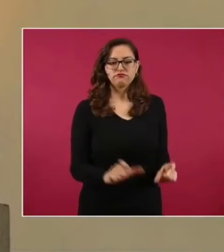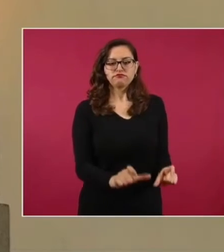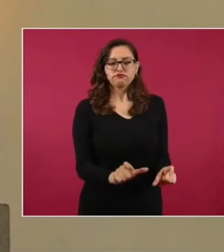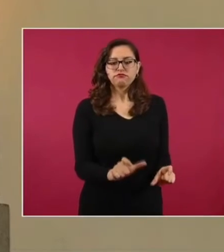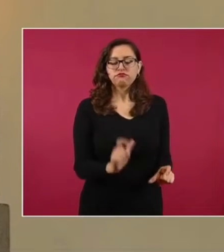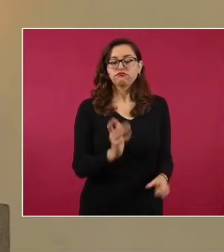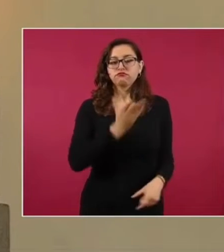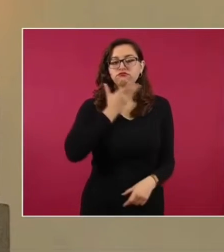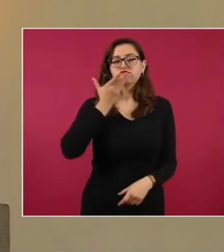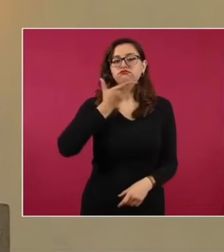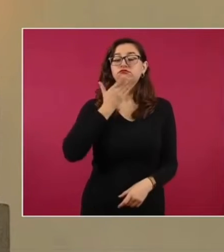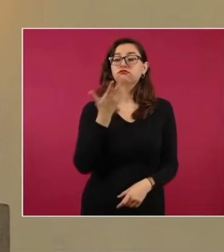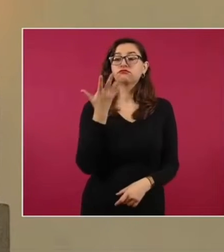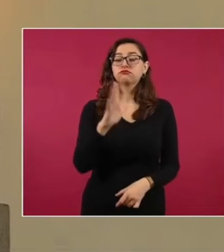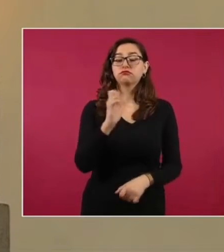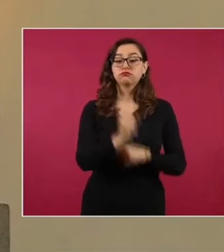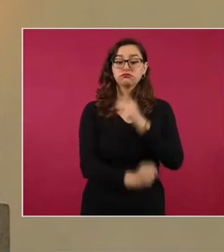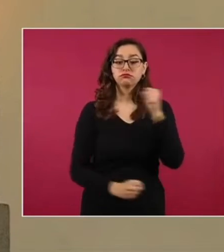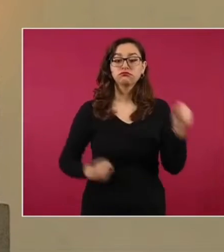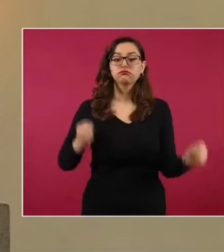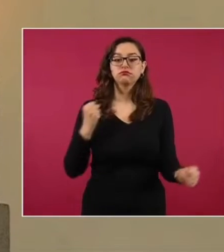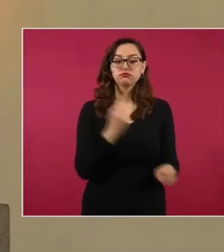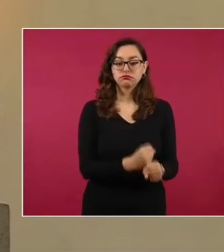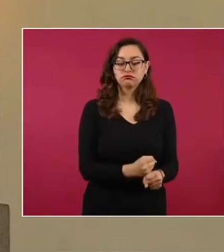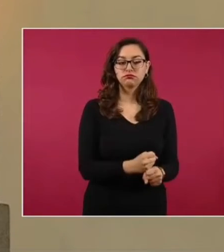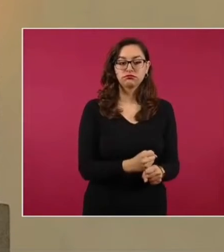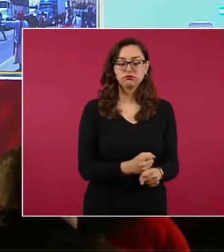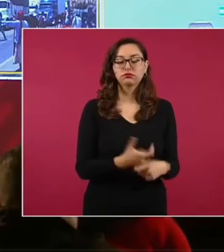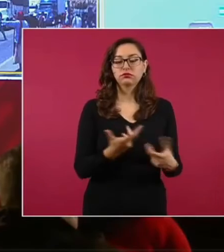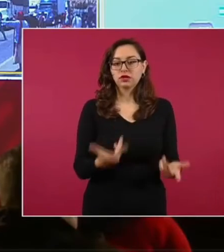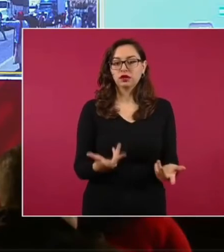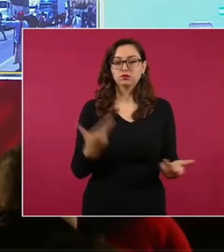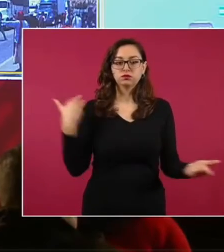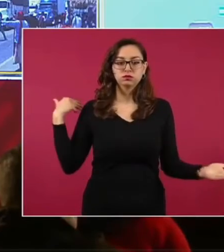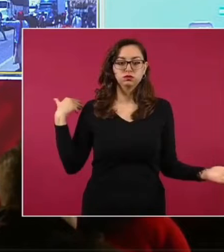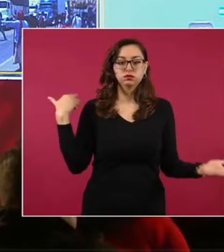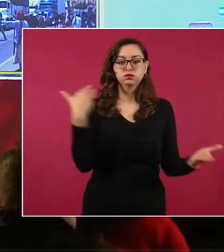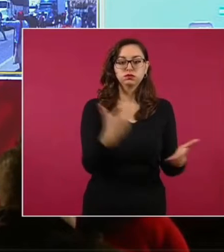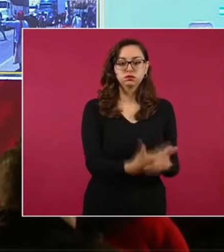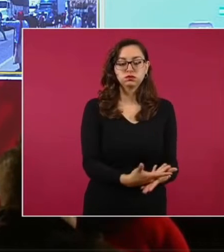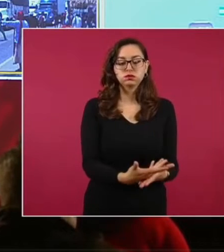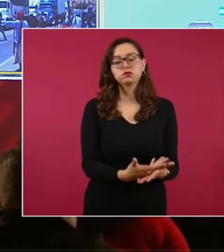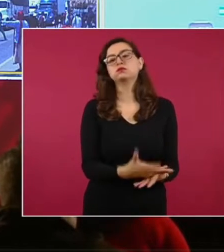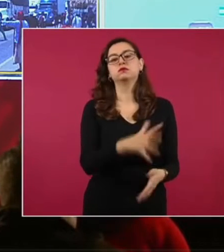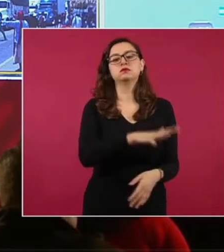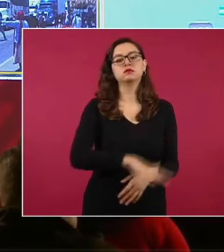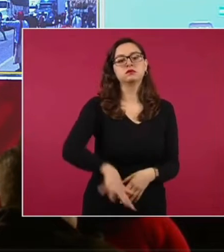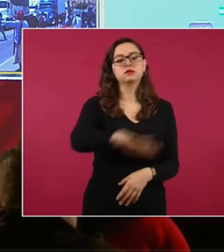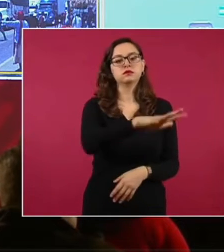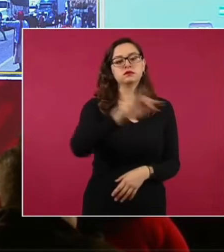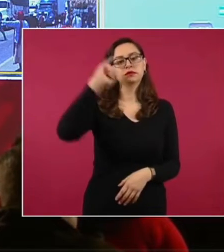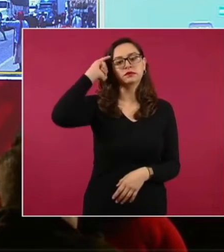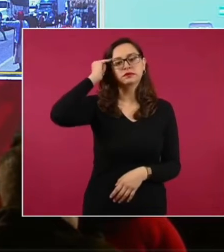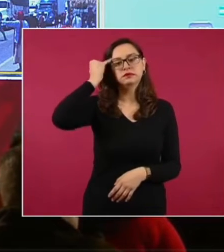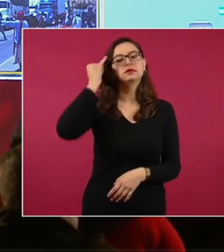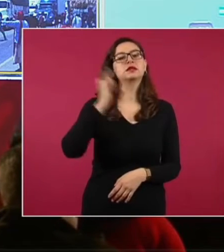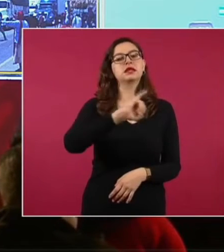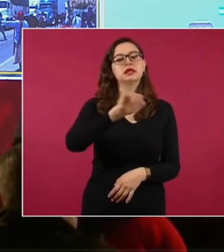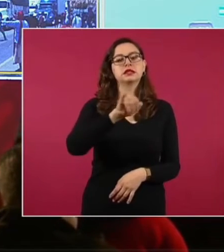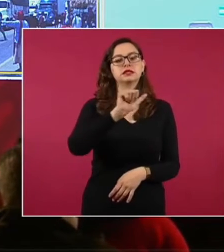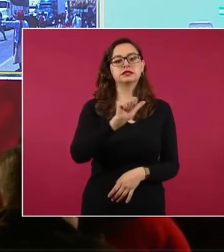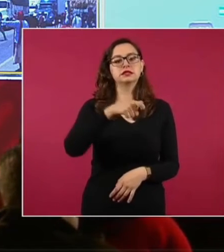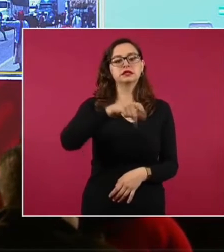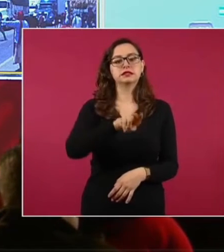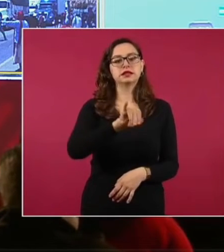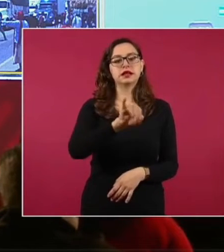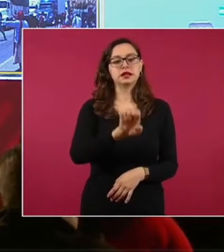en Estación Oro. Esto es en el territorio yaqui. Como se recordará, hay un plan yaqui,